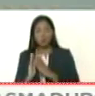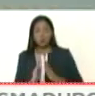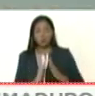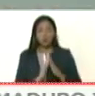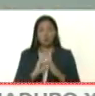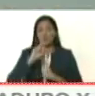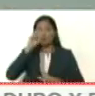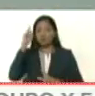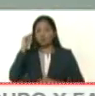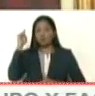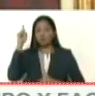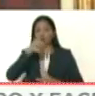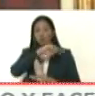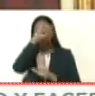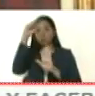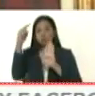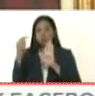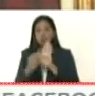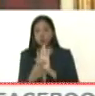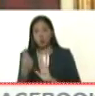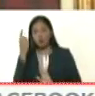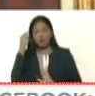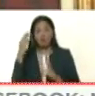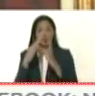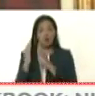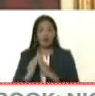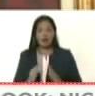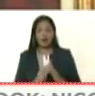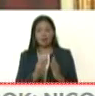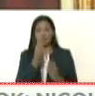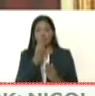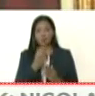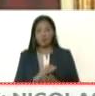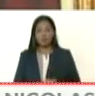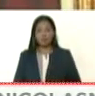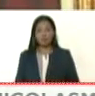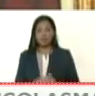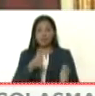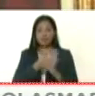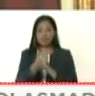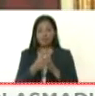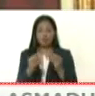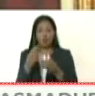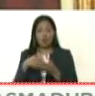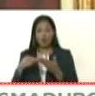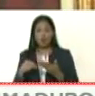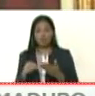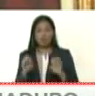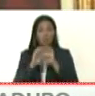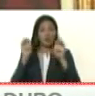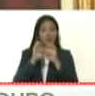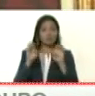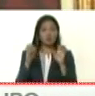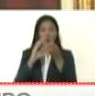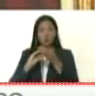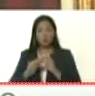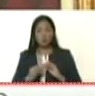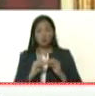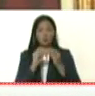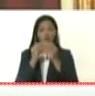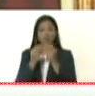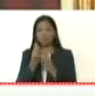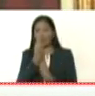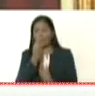día para garantizar las casas de alimentación, para garantizar los centros de educación y recuperación